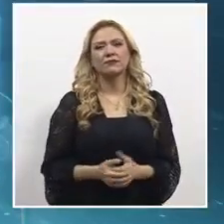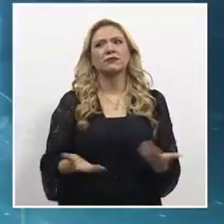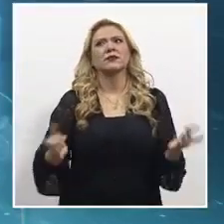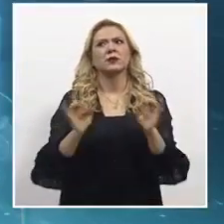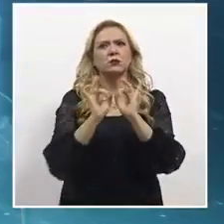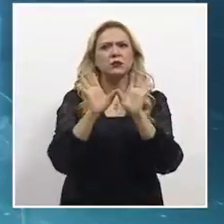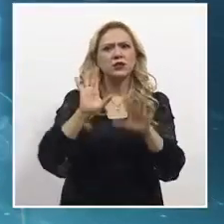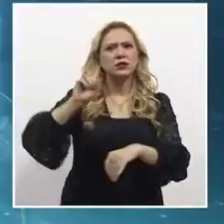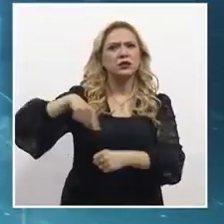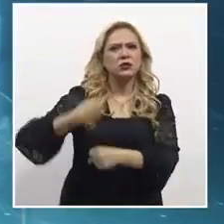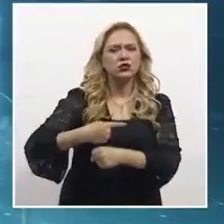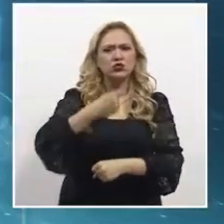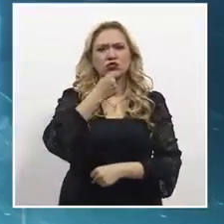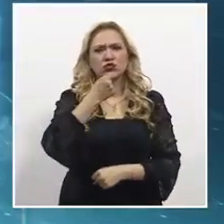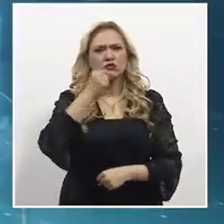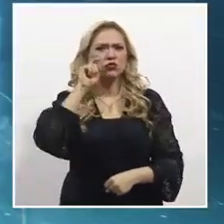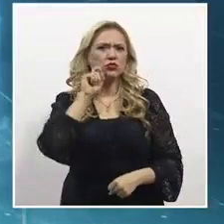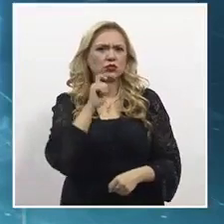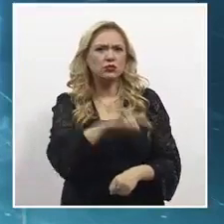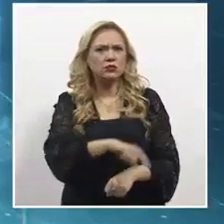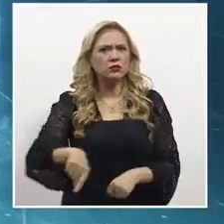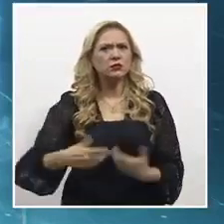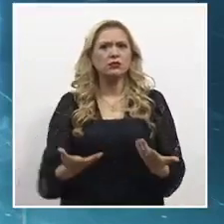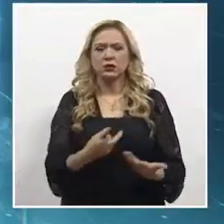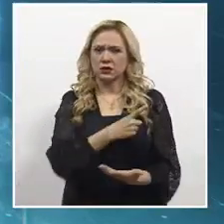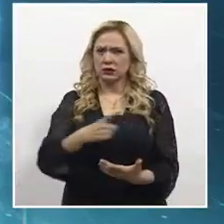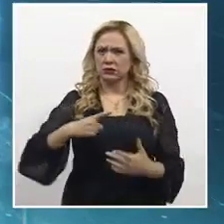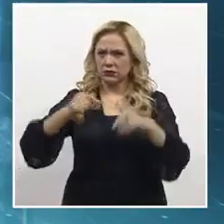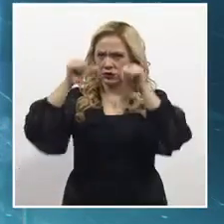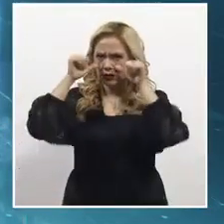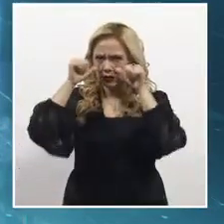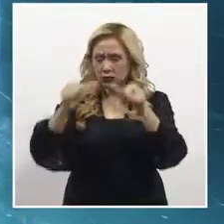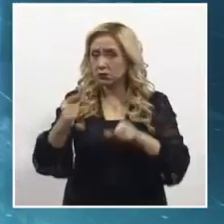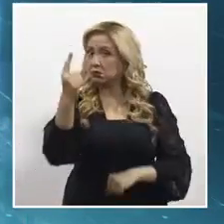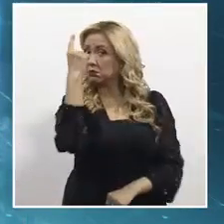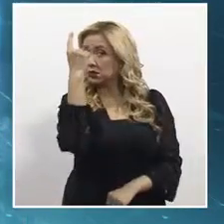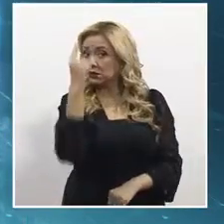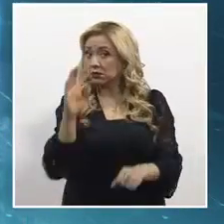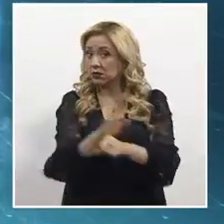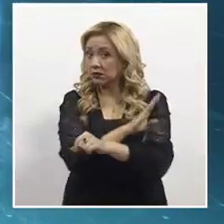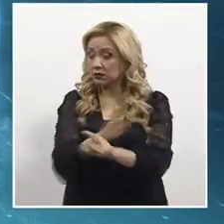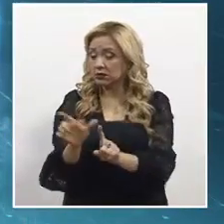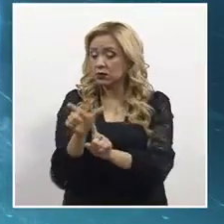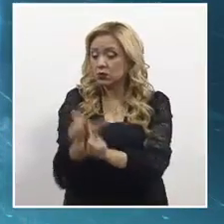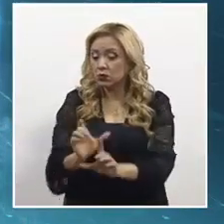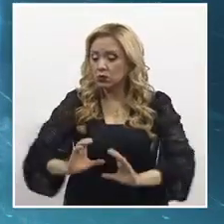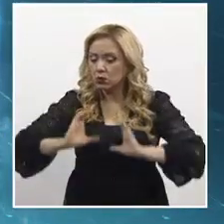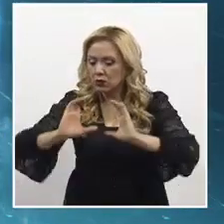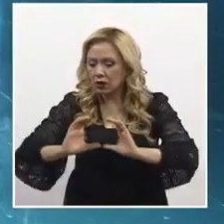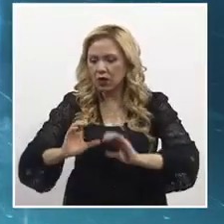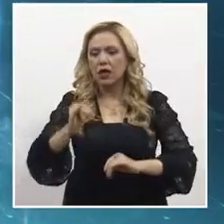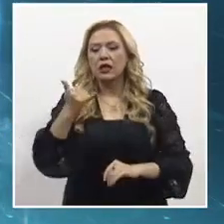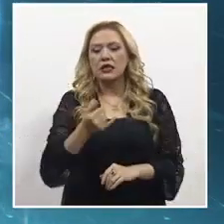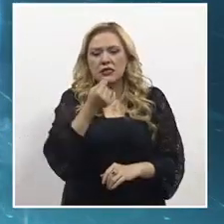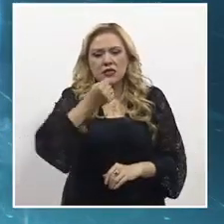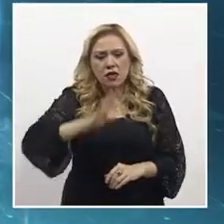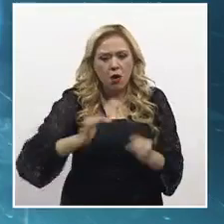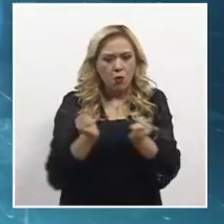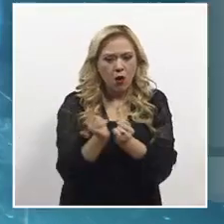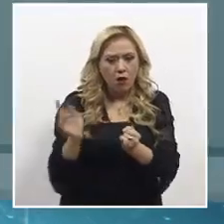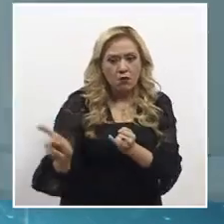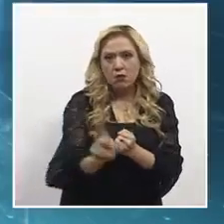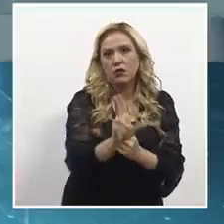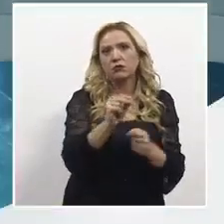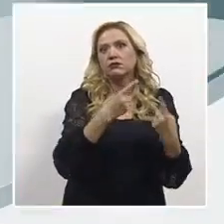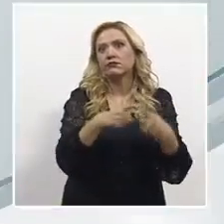Casos de abuso sexual de infantes deben atenderse protegiendo su interés superior y con perspectiva de género, determina la segunda sala.